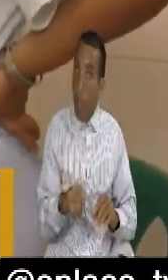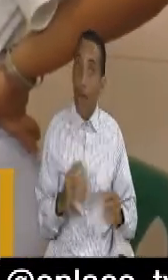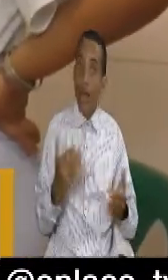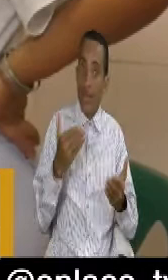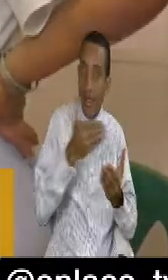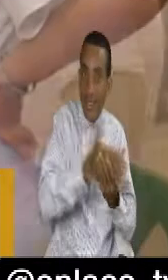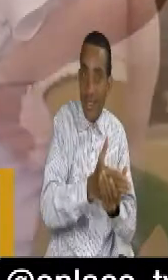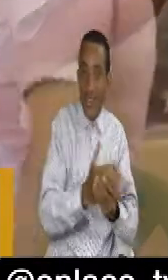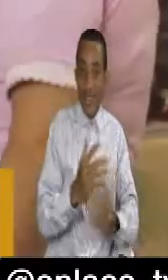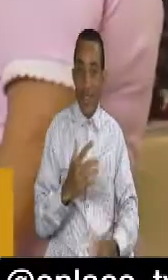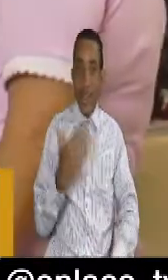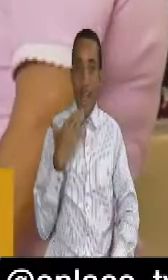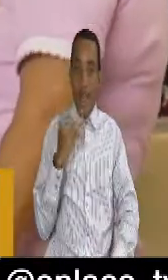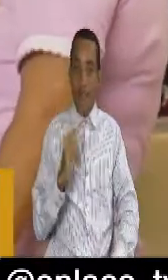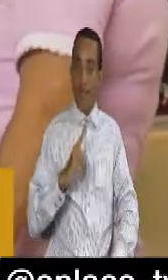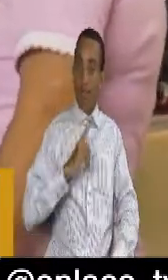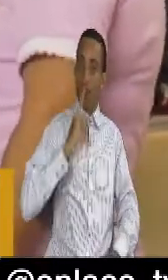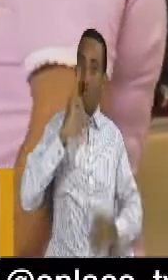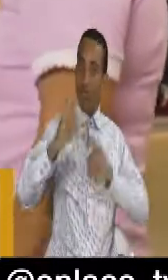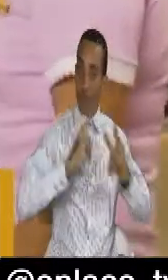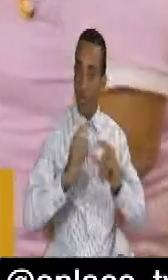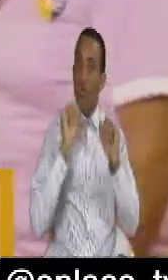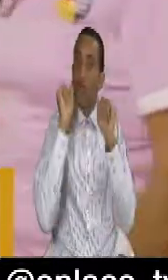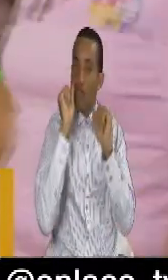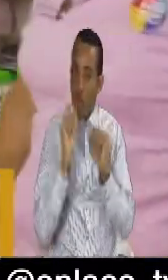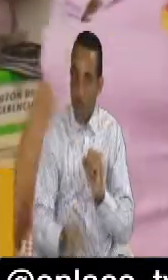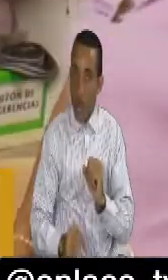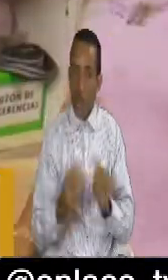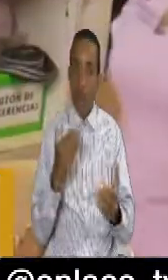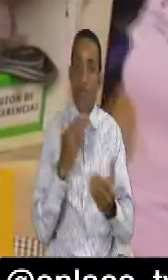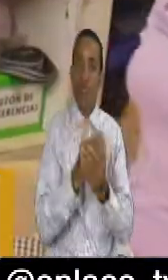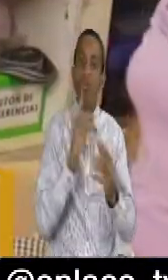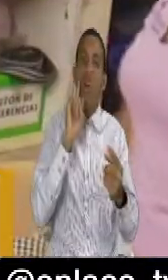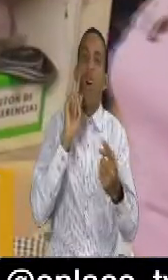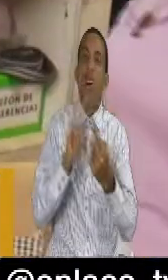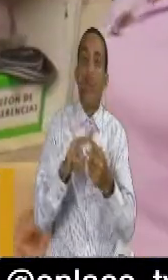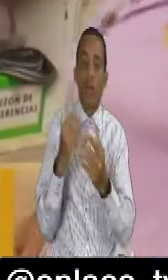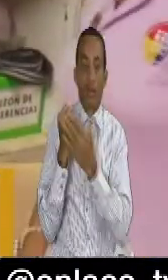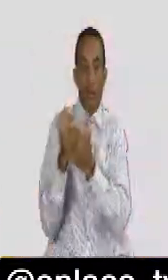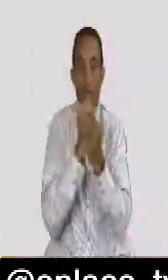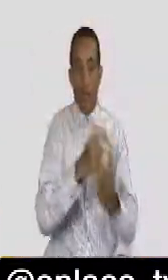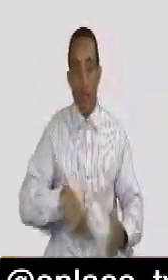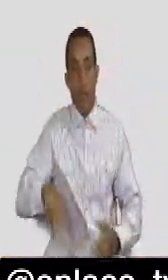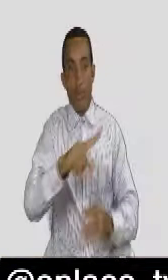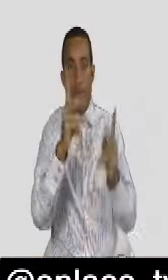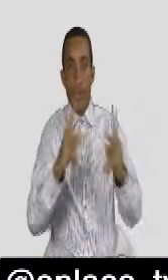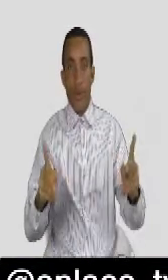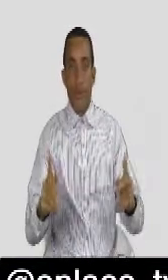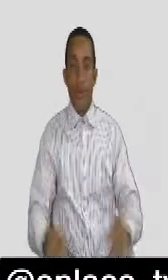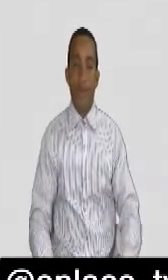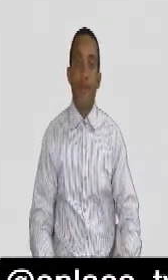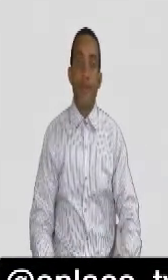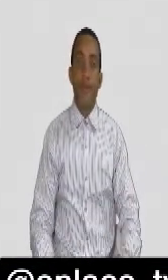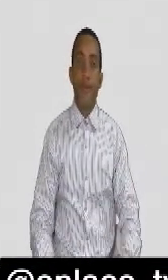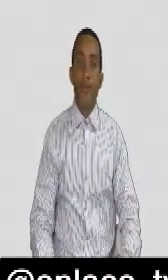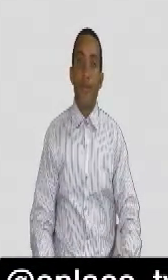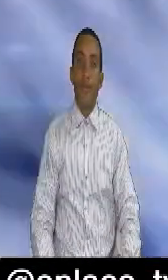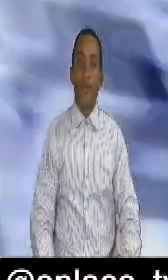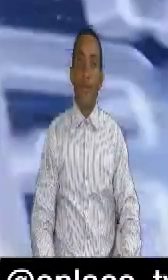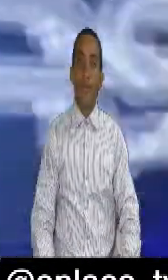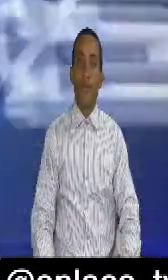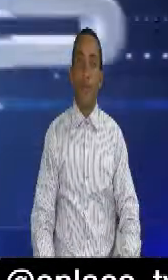estas líderes mujeres de la ciudad con el único objetivo de ayudar al prójimo. Con el patrocinio de Impala